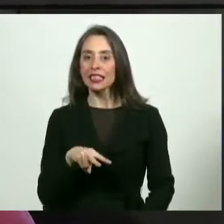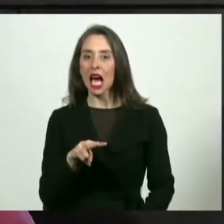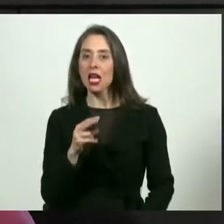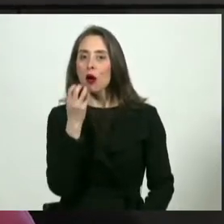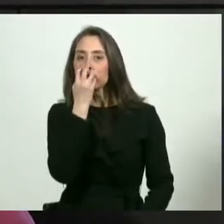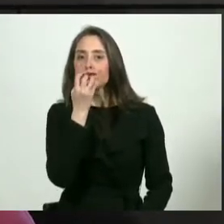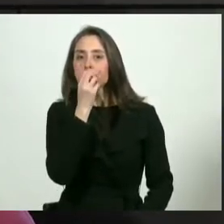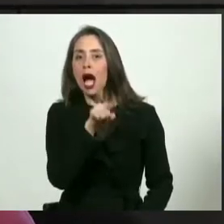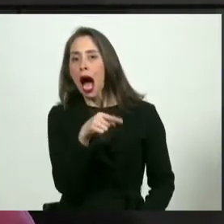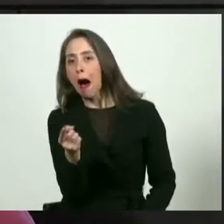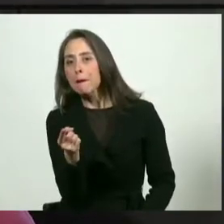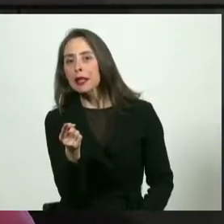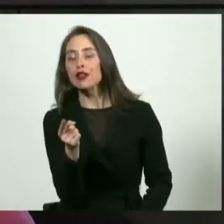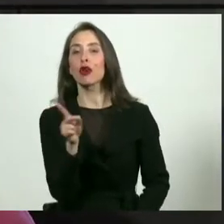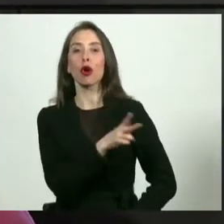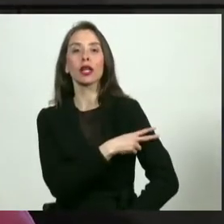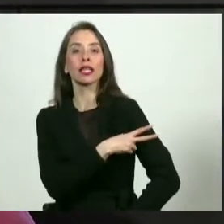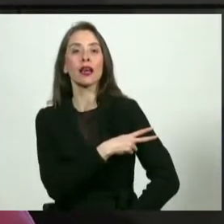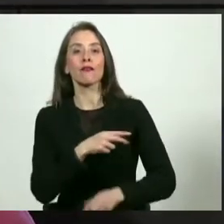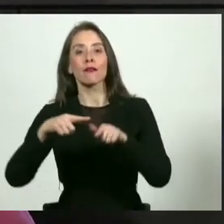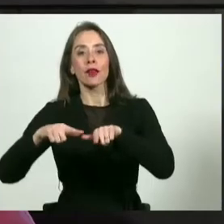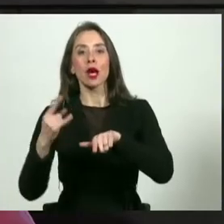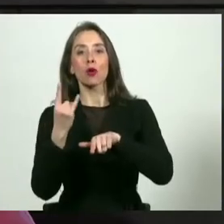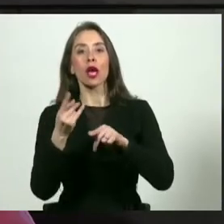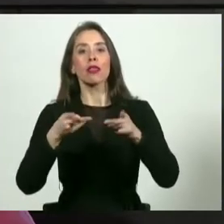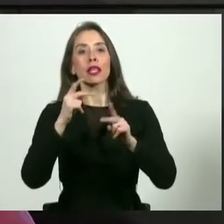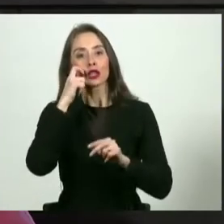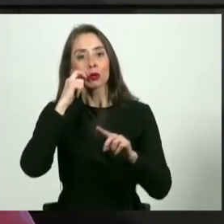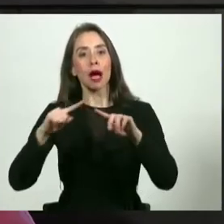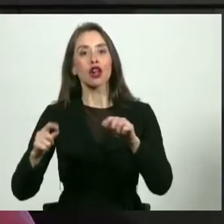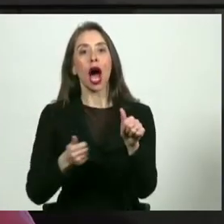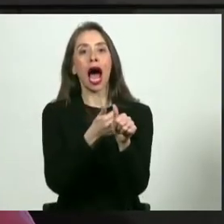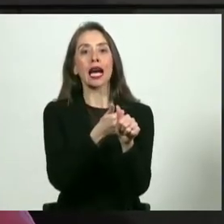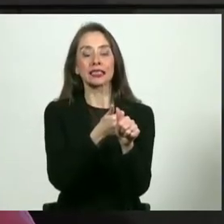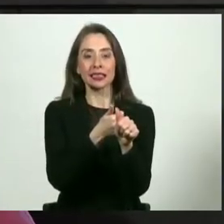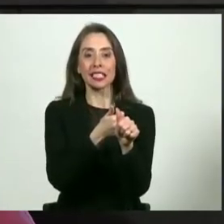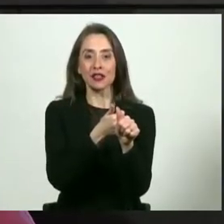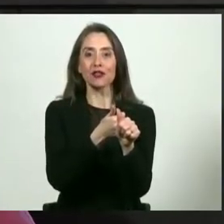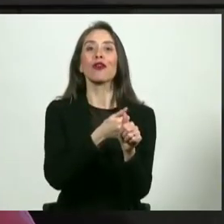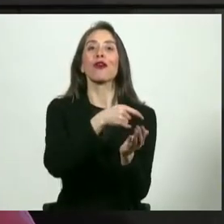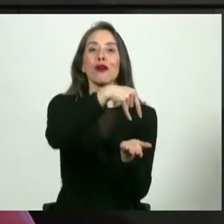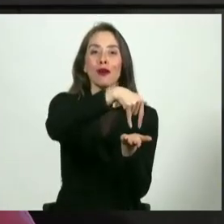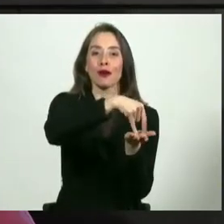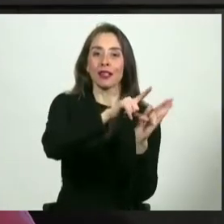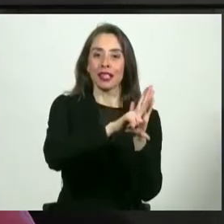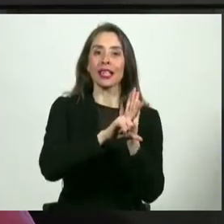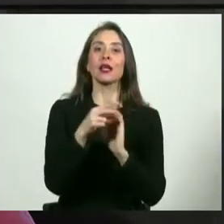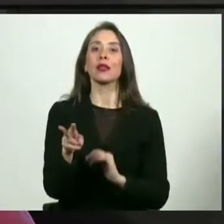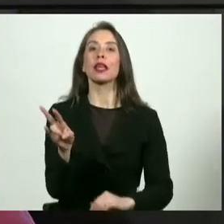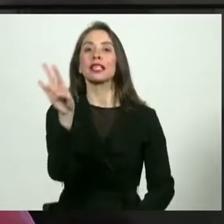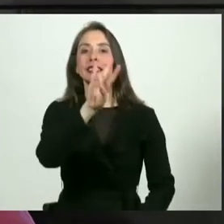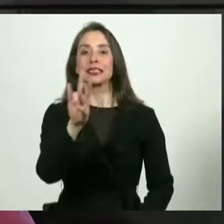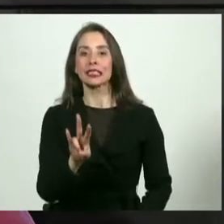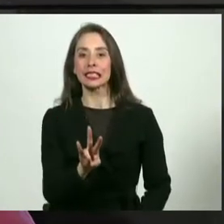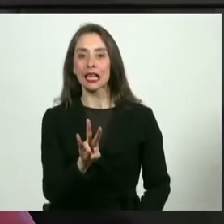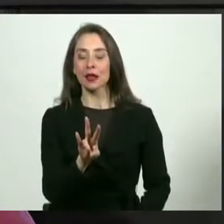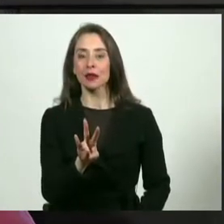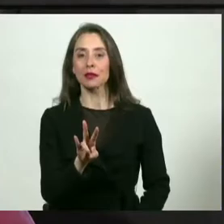Finterbusch, que es jefe de la Unidad de Derechos Humanos, Asesoría Legislativa del Servicio Nacional de la Discapacidad,